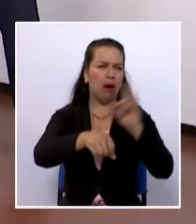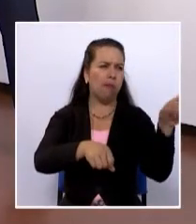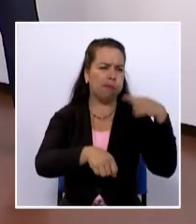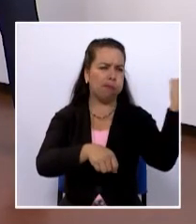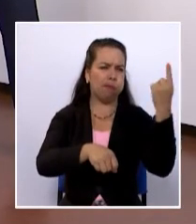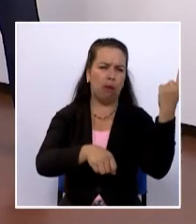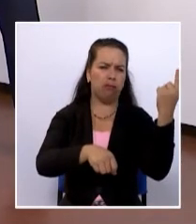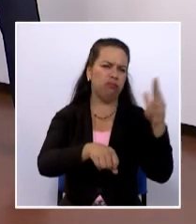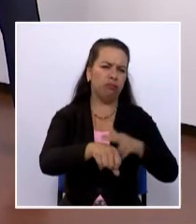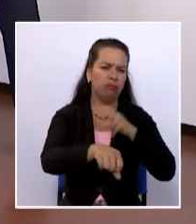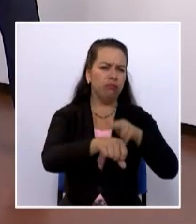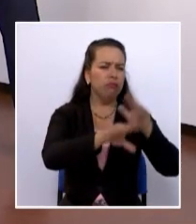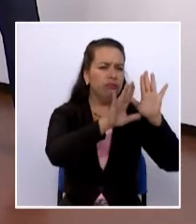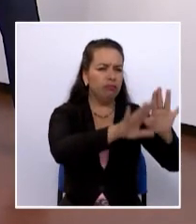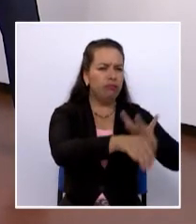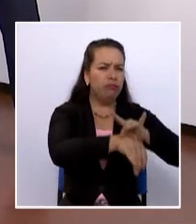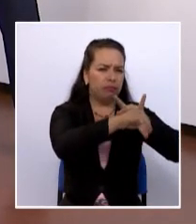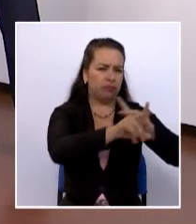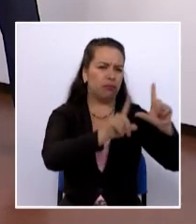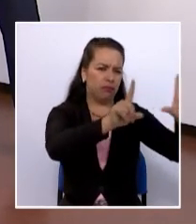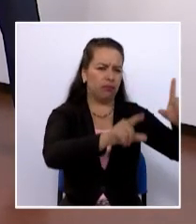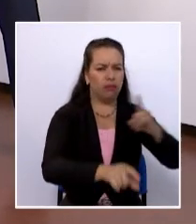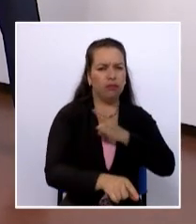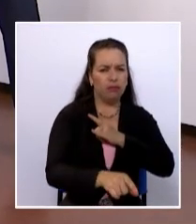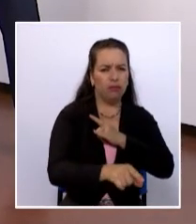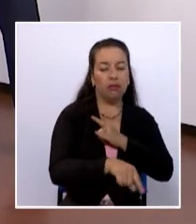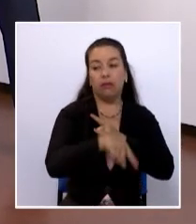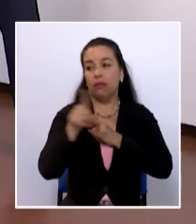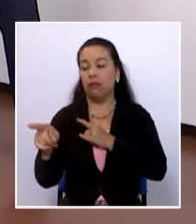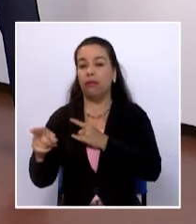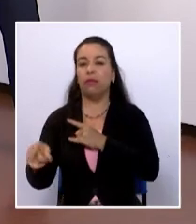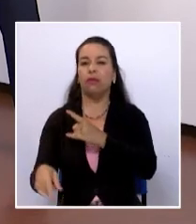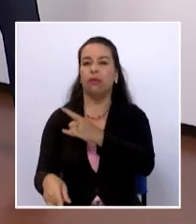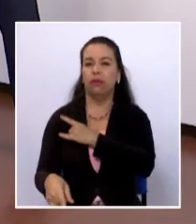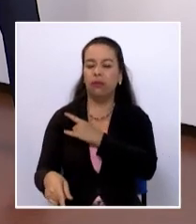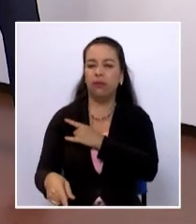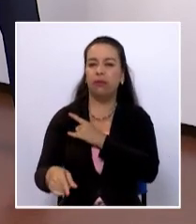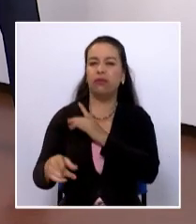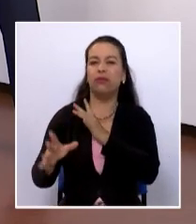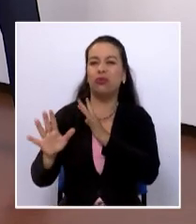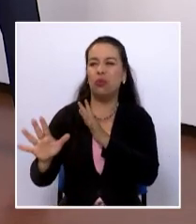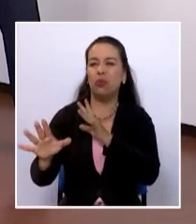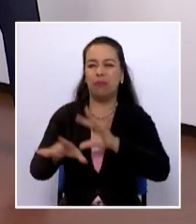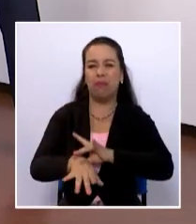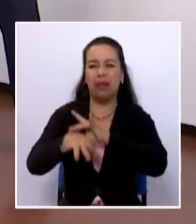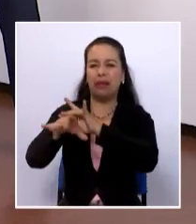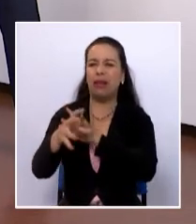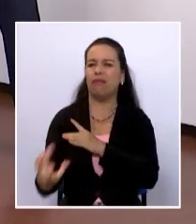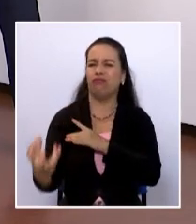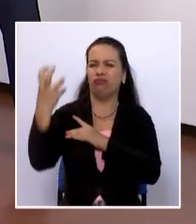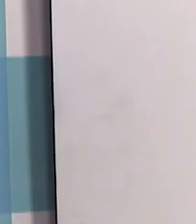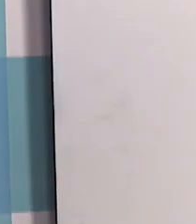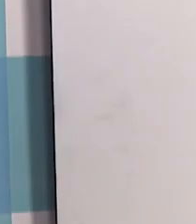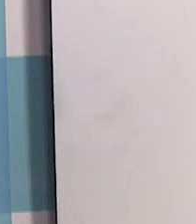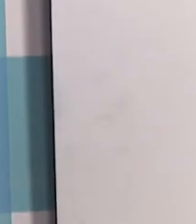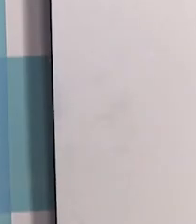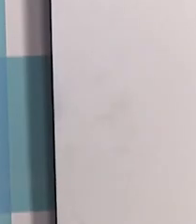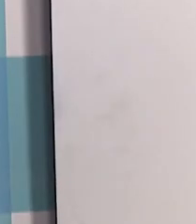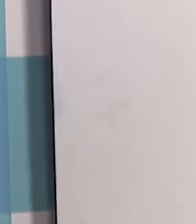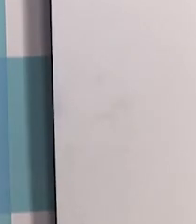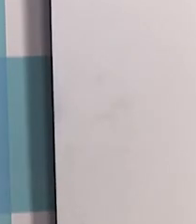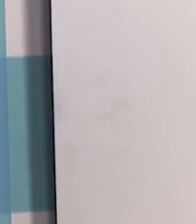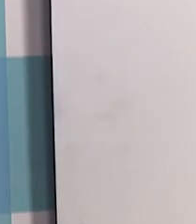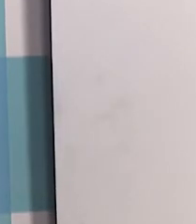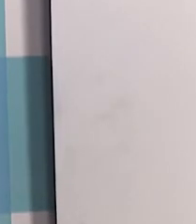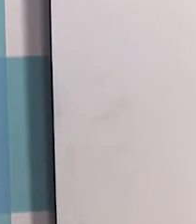y la medicina digamos que ancestral de que raúl es especializado en esta y ya nos va a contar un poco más acerca de